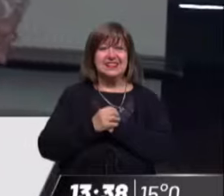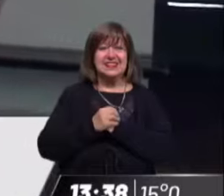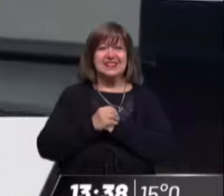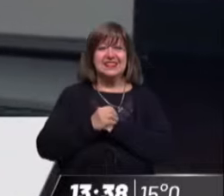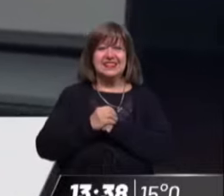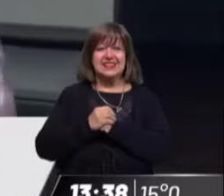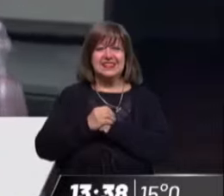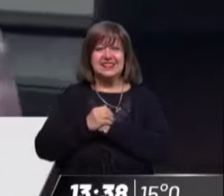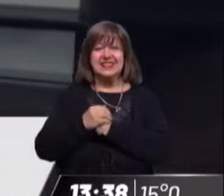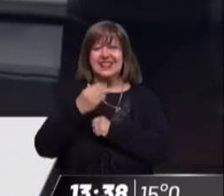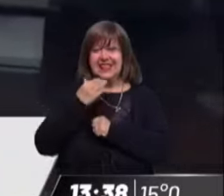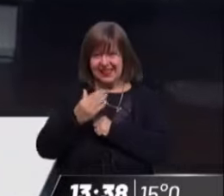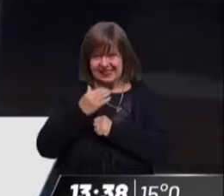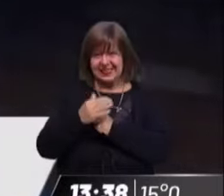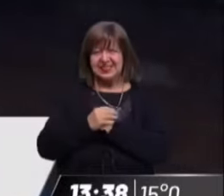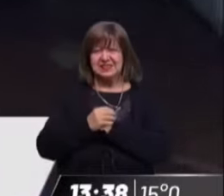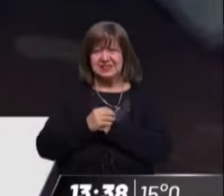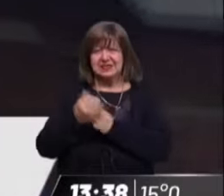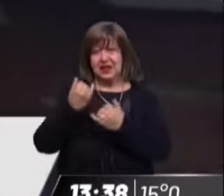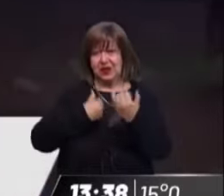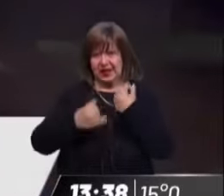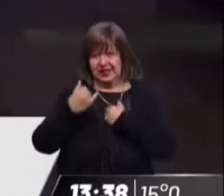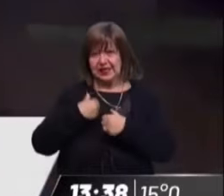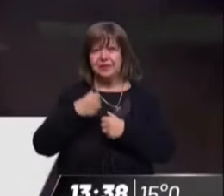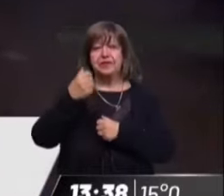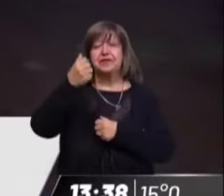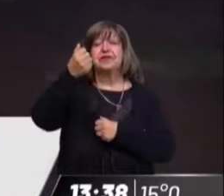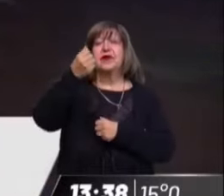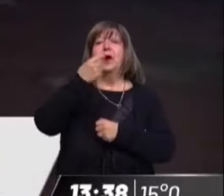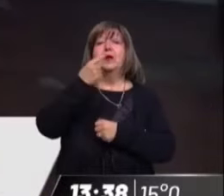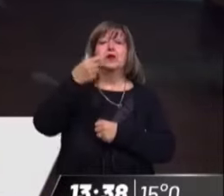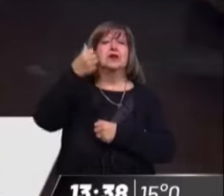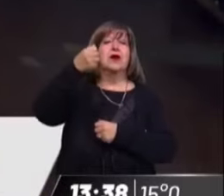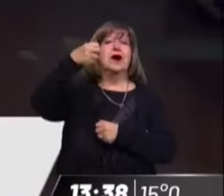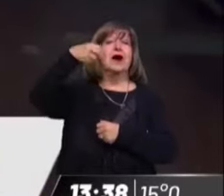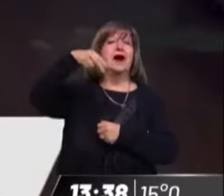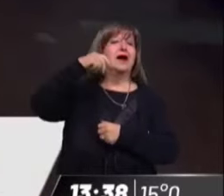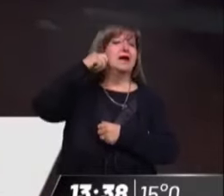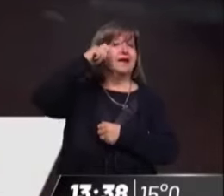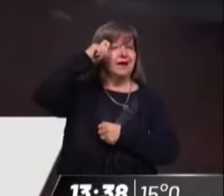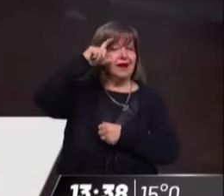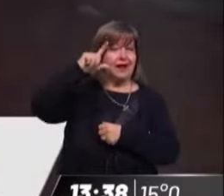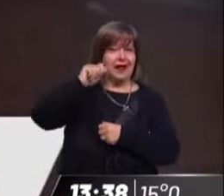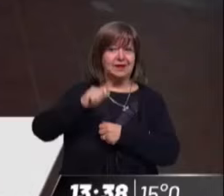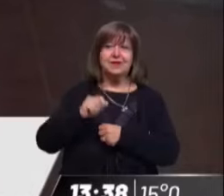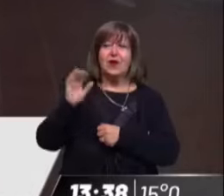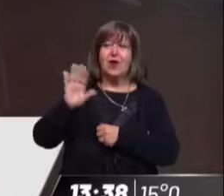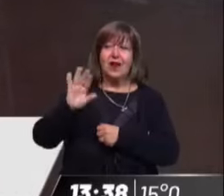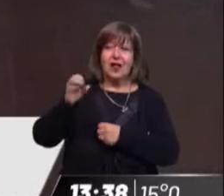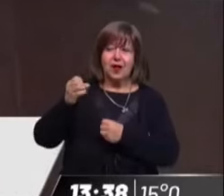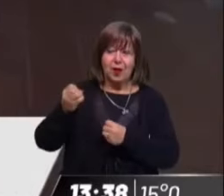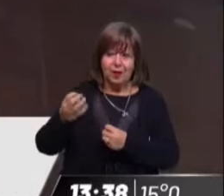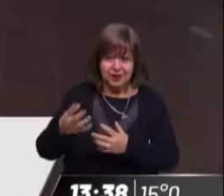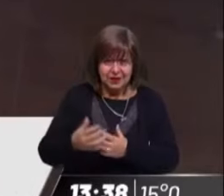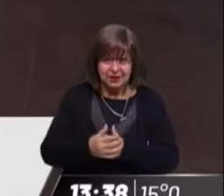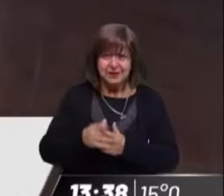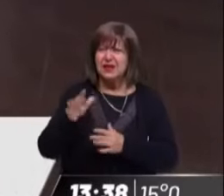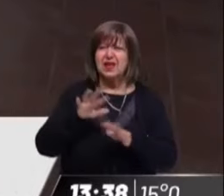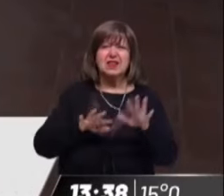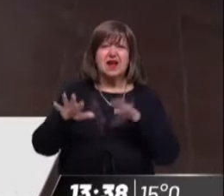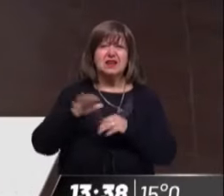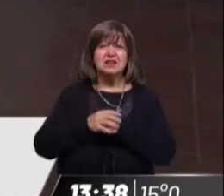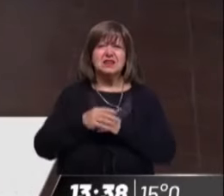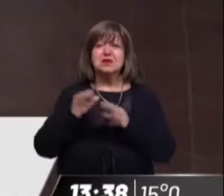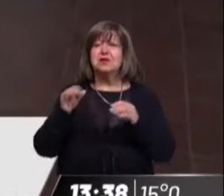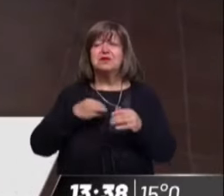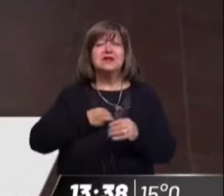por allá, permiso, que vamos, acá está Ángela. A ver, Ángela, ¿cómo estás? Bien, haciendo... ¿Qué haces para